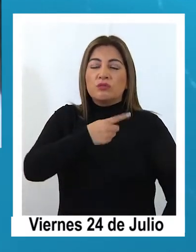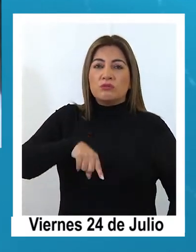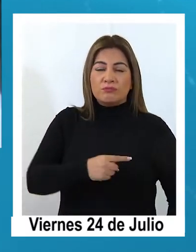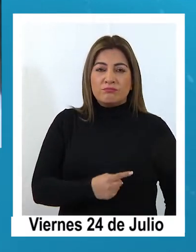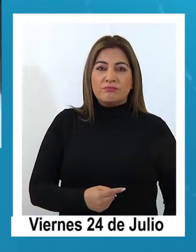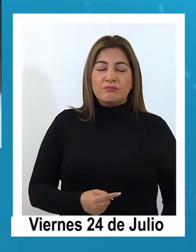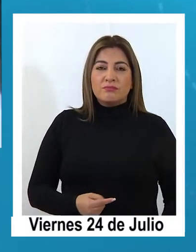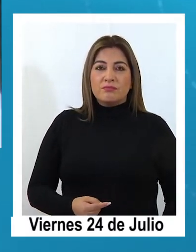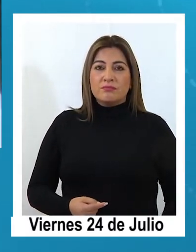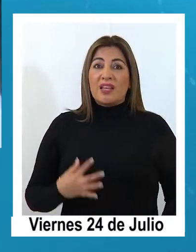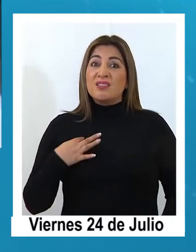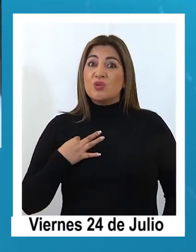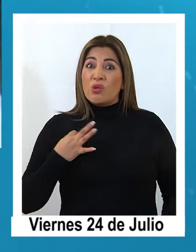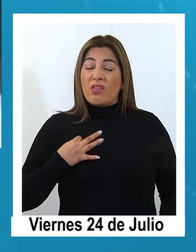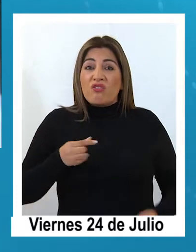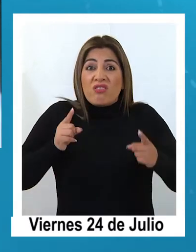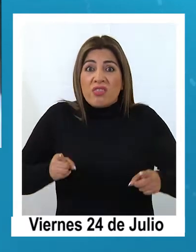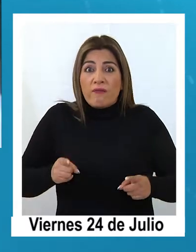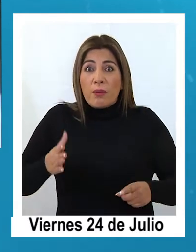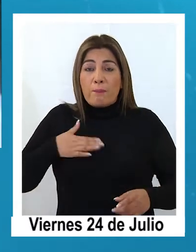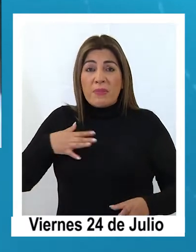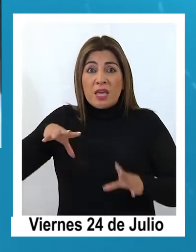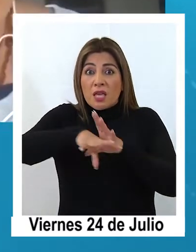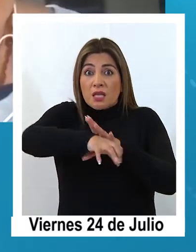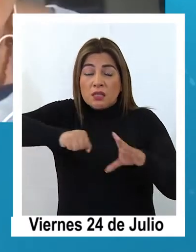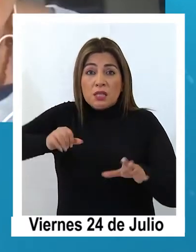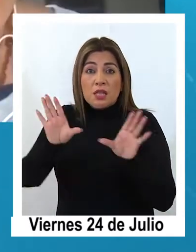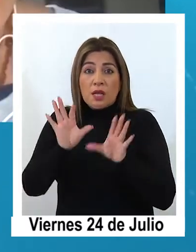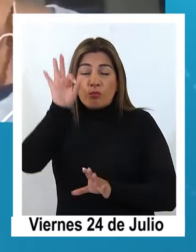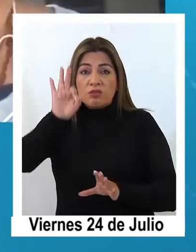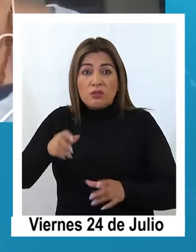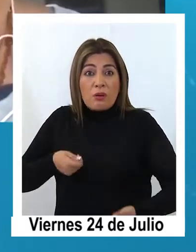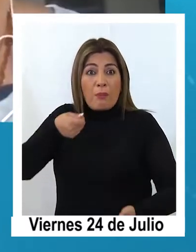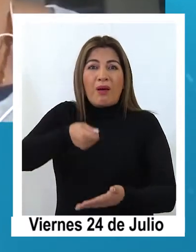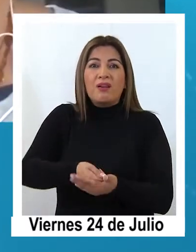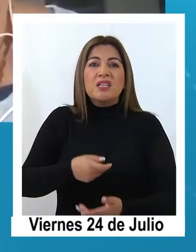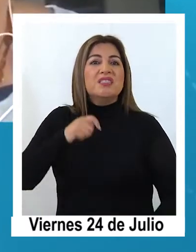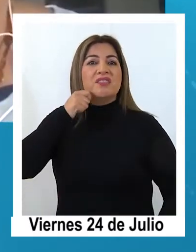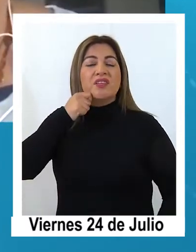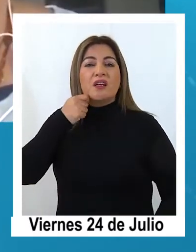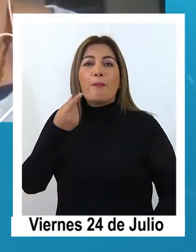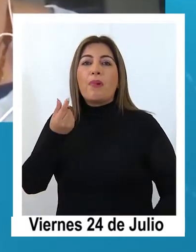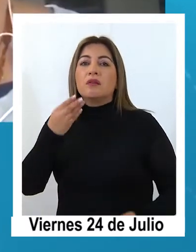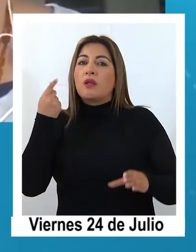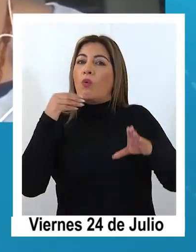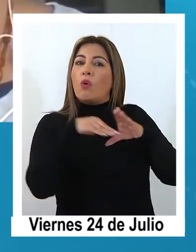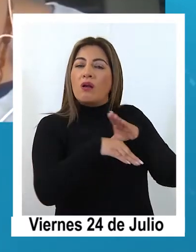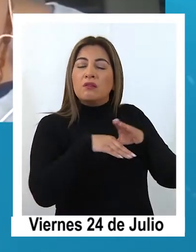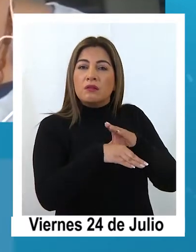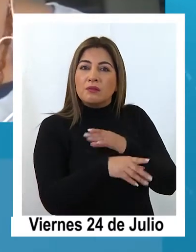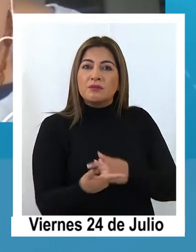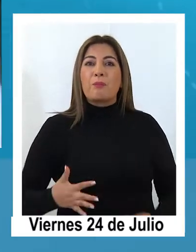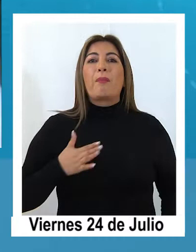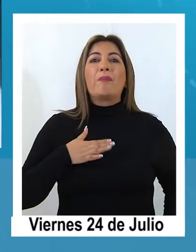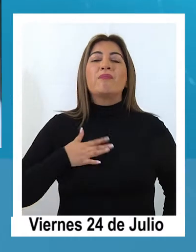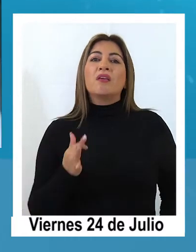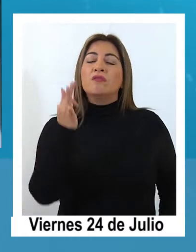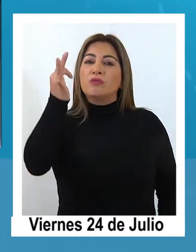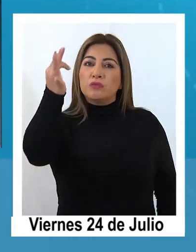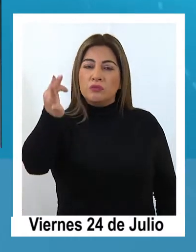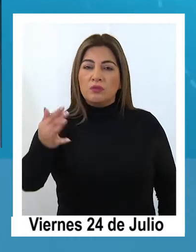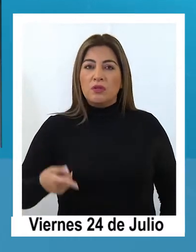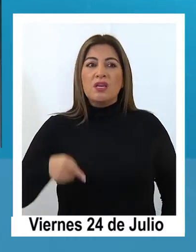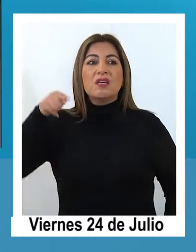financiarla los ciudadanos con nuestros ingresos. Efectivamente, eso es un ahorro de cada uno. Yo sobre algo que a mí me